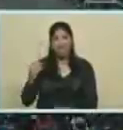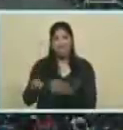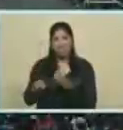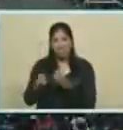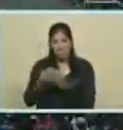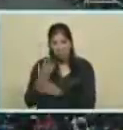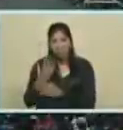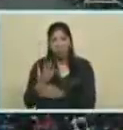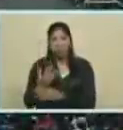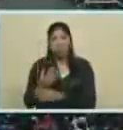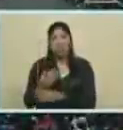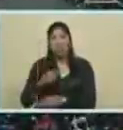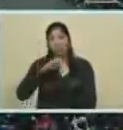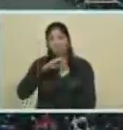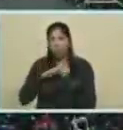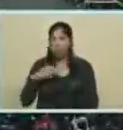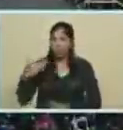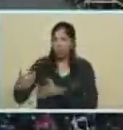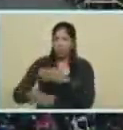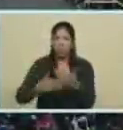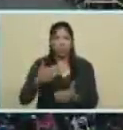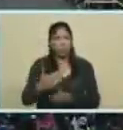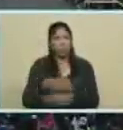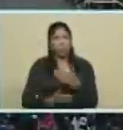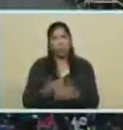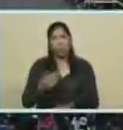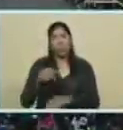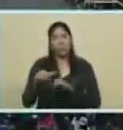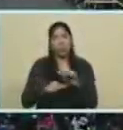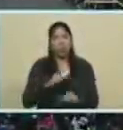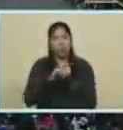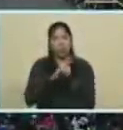nueva historia del siglo XXI venezolano.